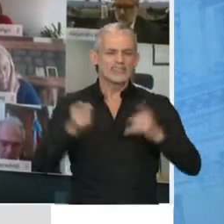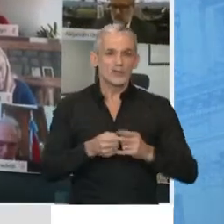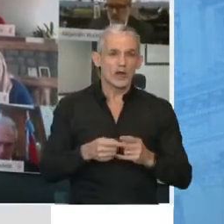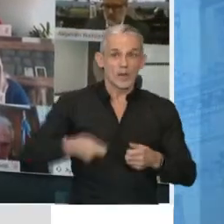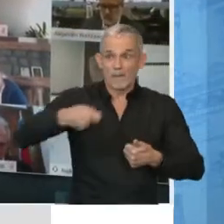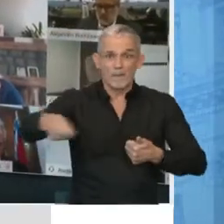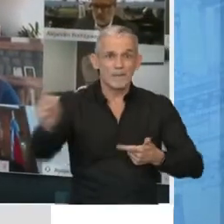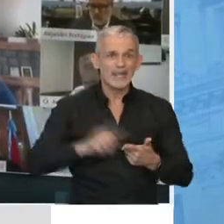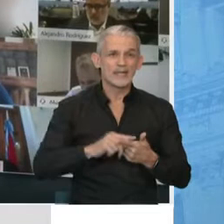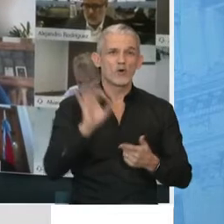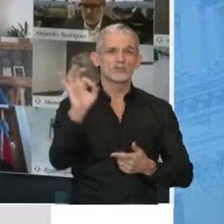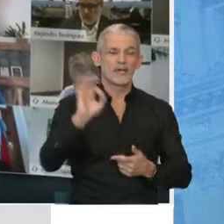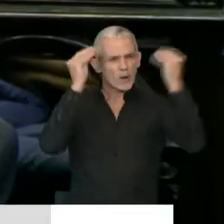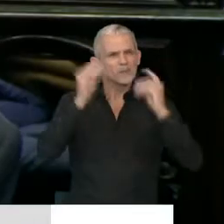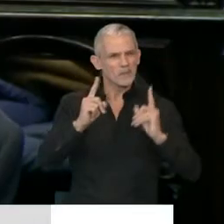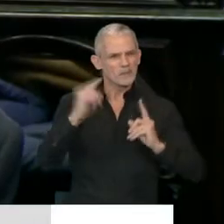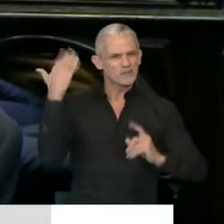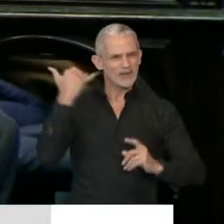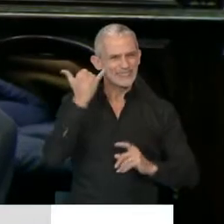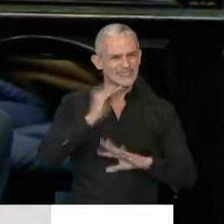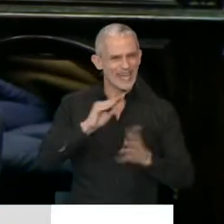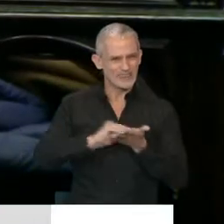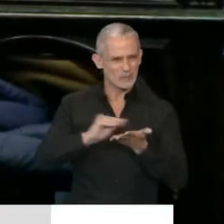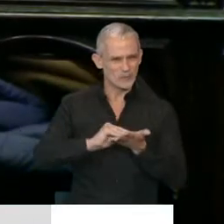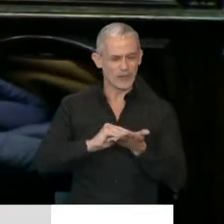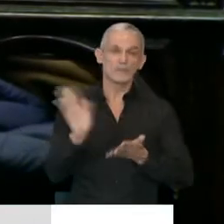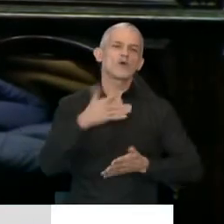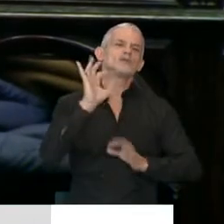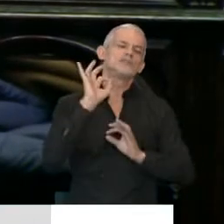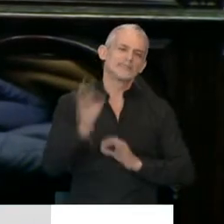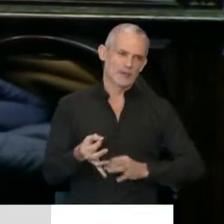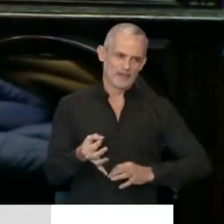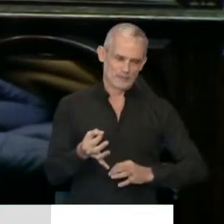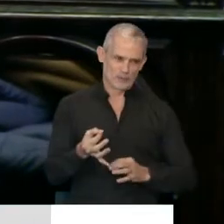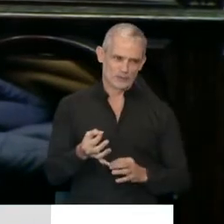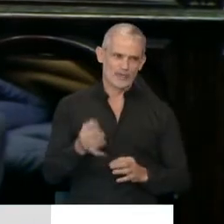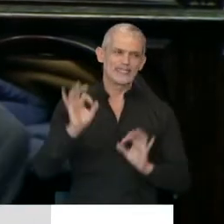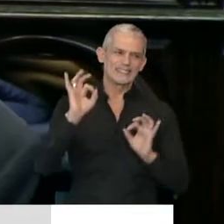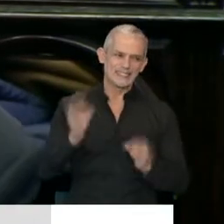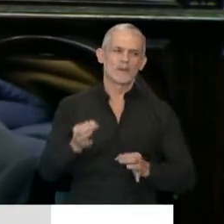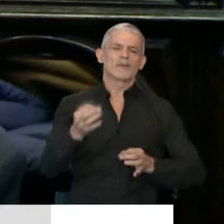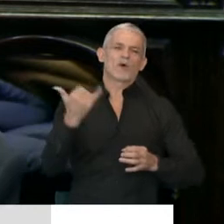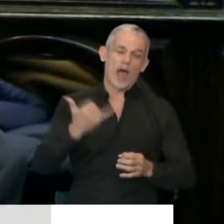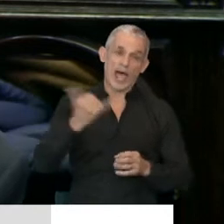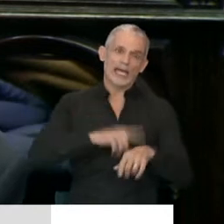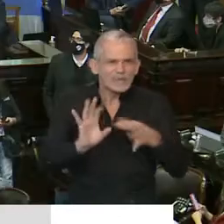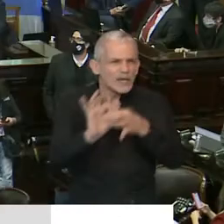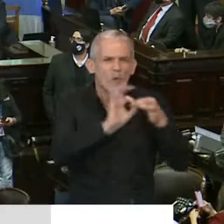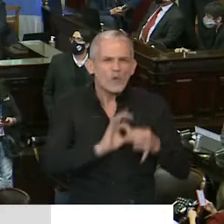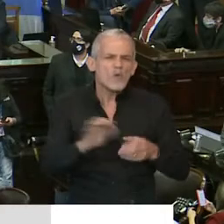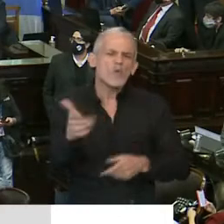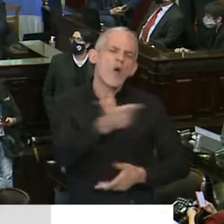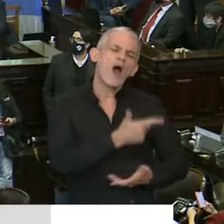afirmativos la cámara de diputados aprobó la iniciativa para regular el trabajo a distancia la norma